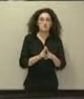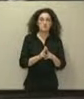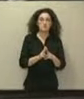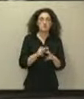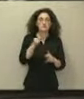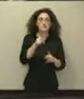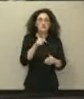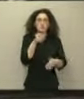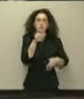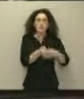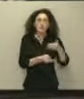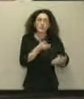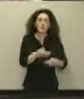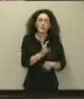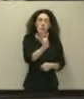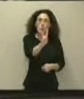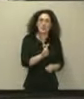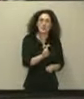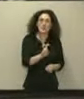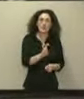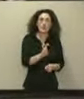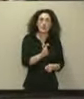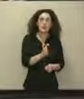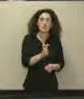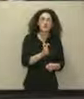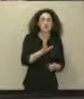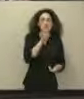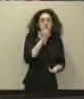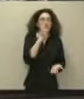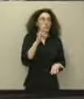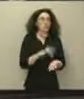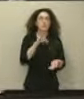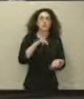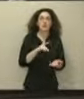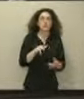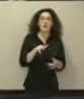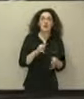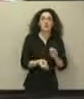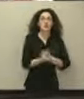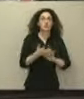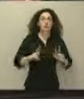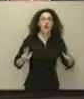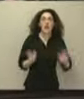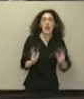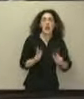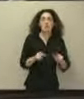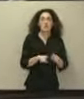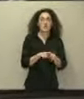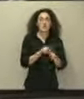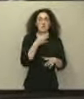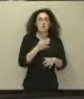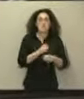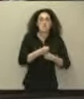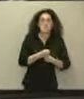procedimiento útil digamos para en aquellos momentos en los que surge la alarma desatascar el procedimiento y esa lista de espera